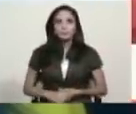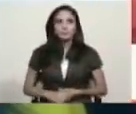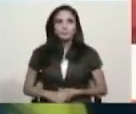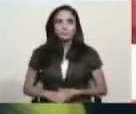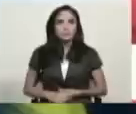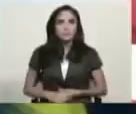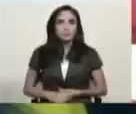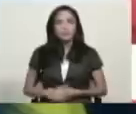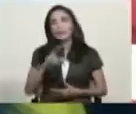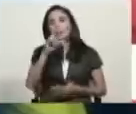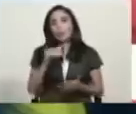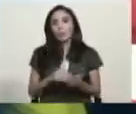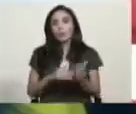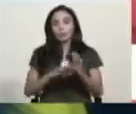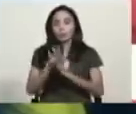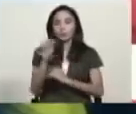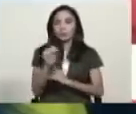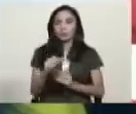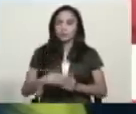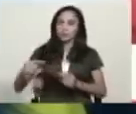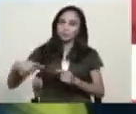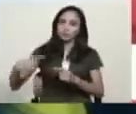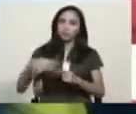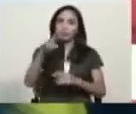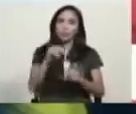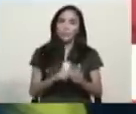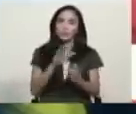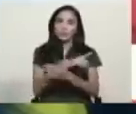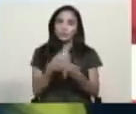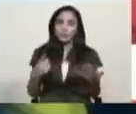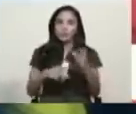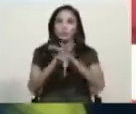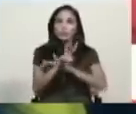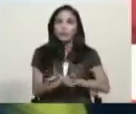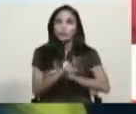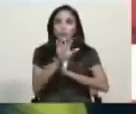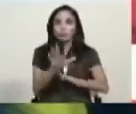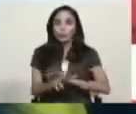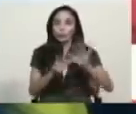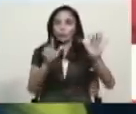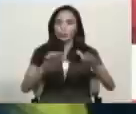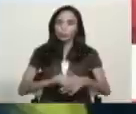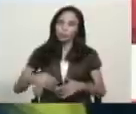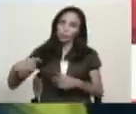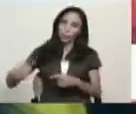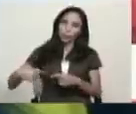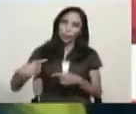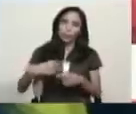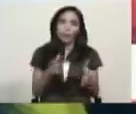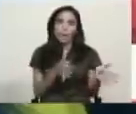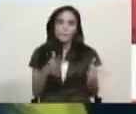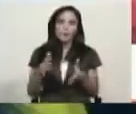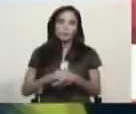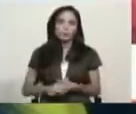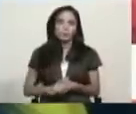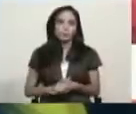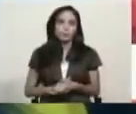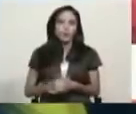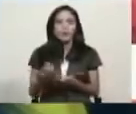Perdón, 2014, sí. 2016, graduamos 258 en marzo